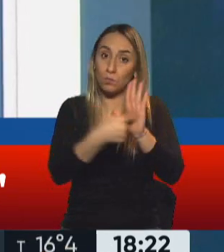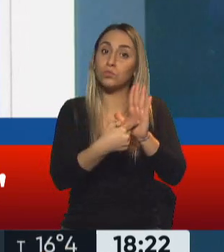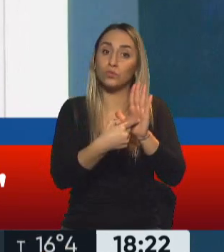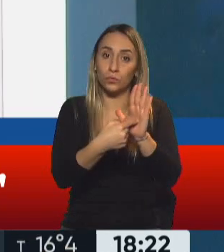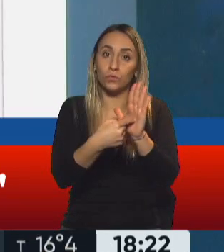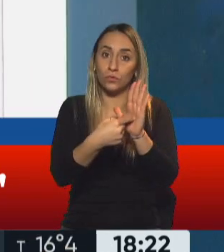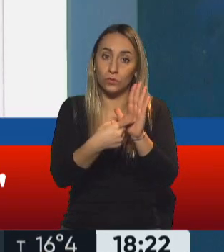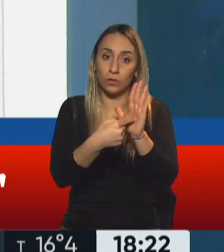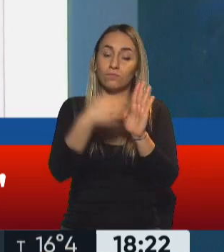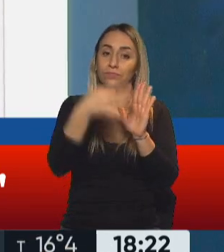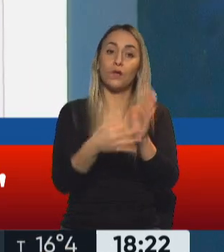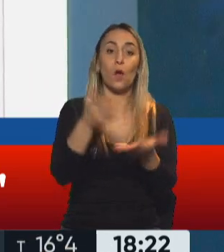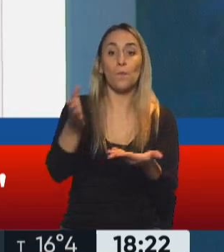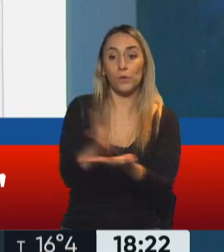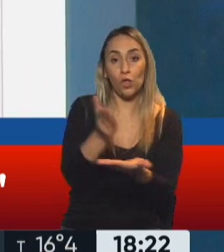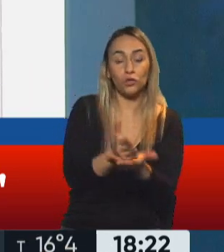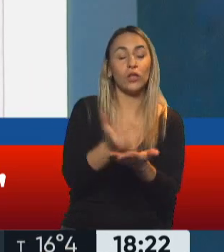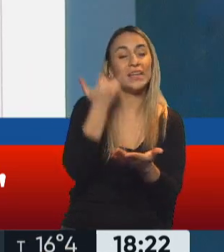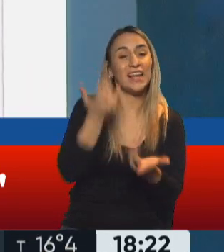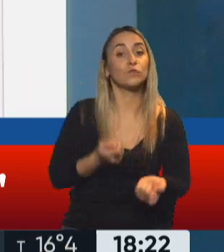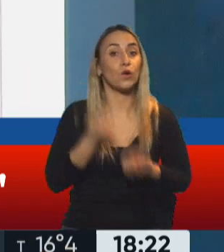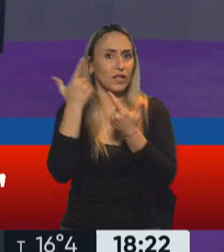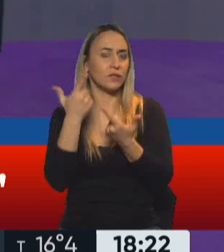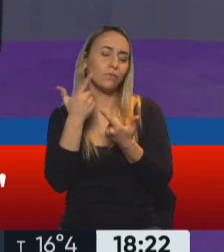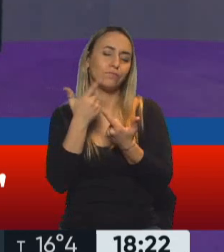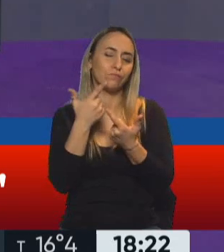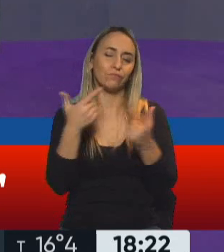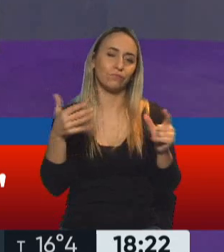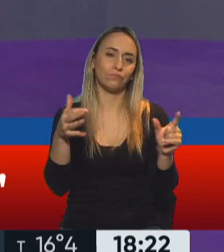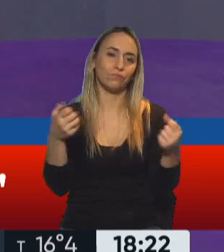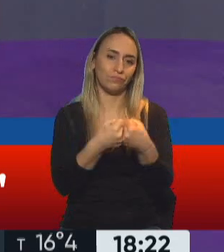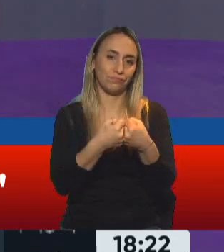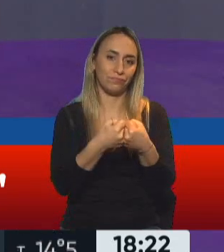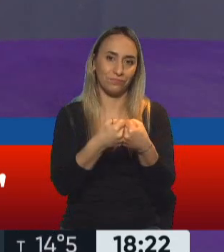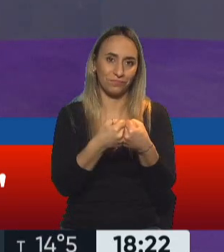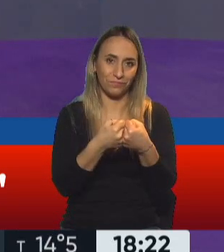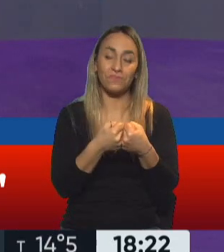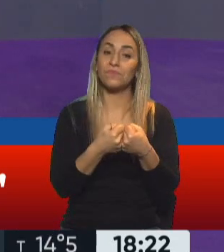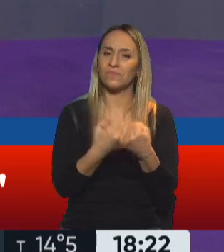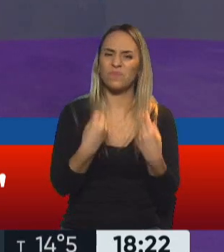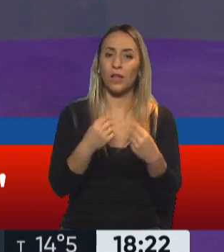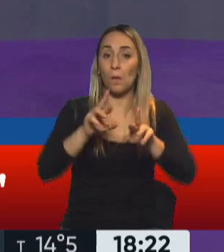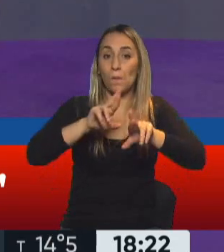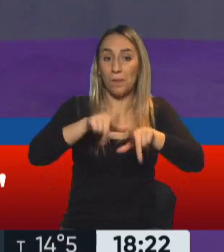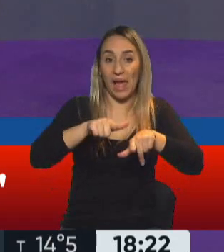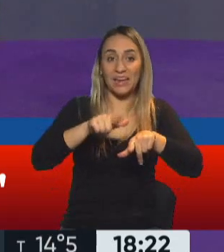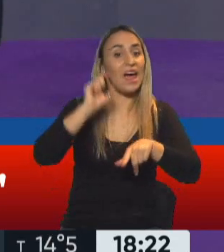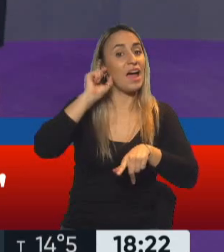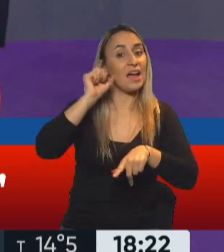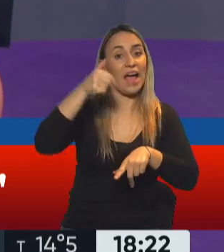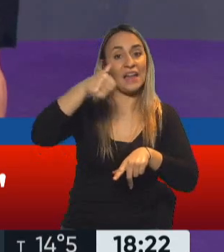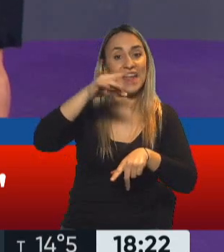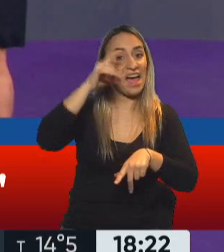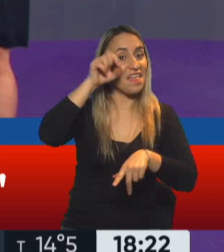efectivamente la producción y la exportación está de acuerdo. Acá dicen, es por acá, es por ahí, ¿no? Fíjate. Es un plan ganadero que busca iniciarse en